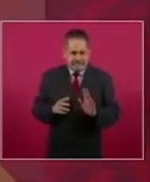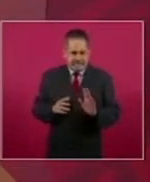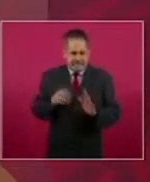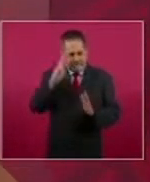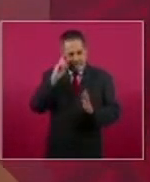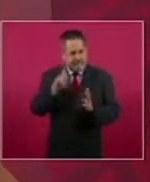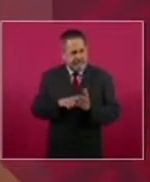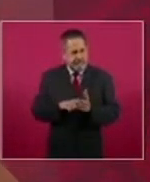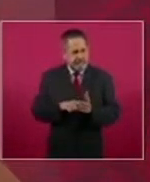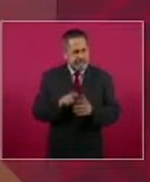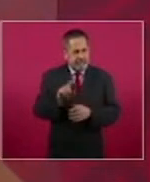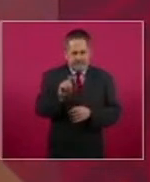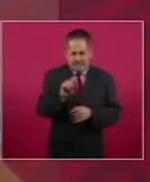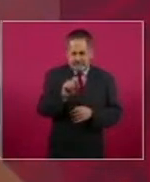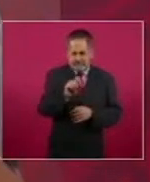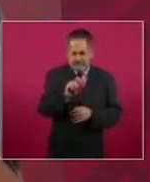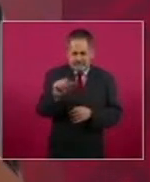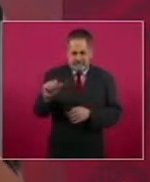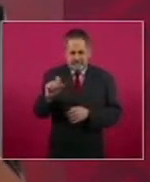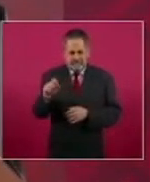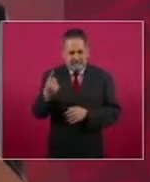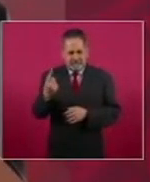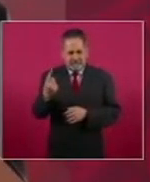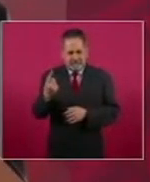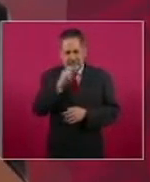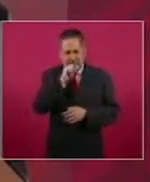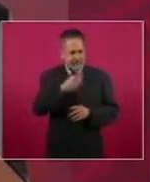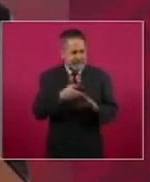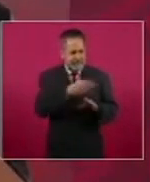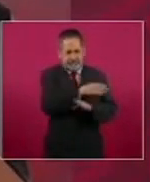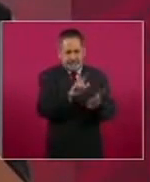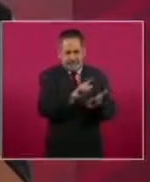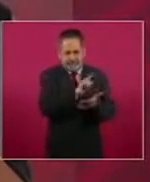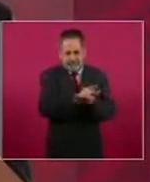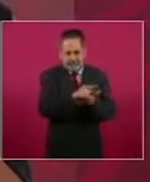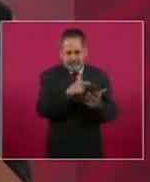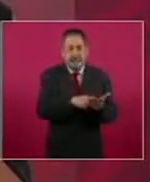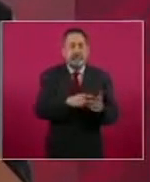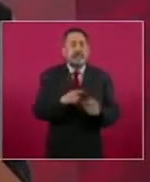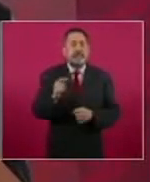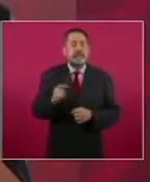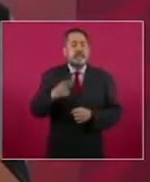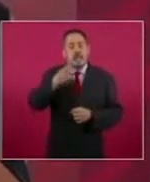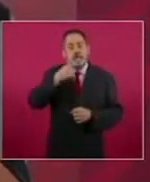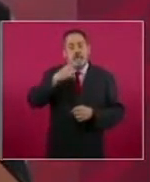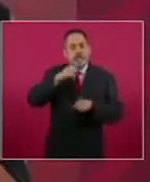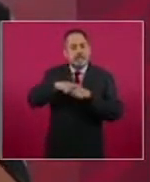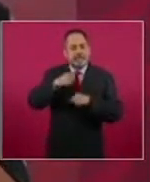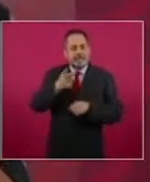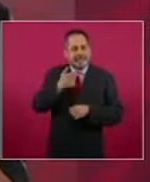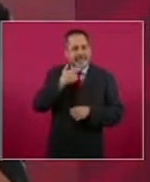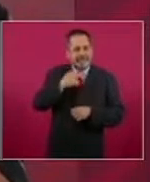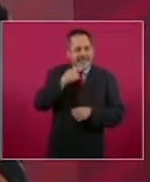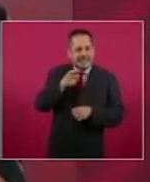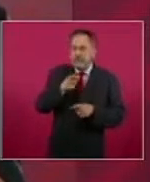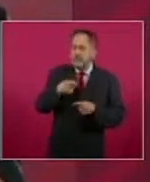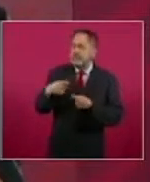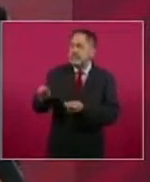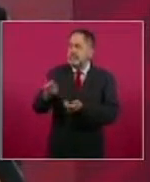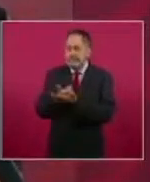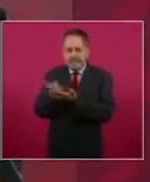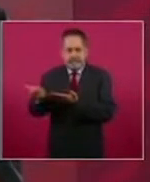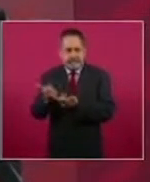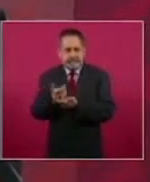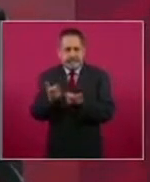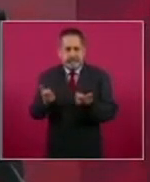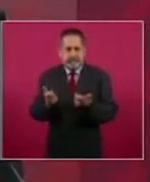de plurinominales, cuyo propósito es desterrar los fraudes y que las elecciones sean más limpias y